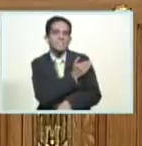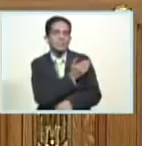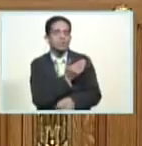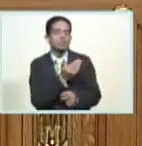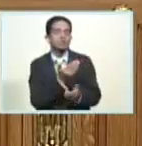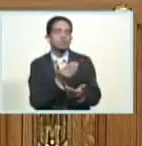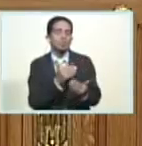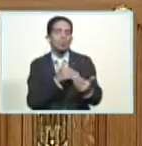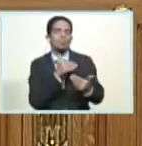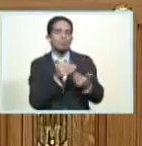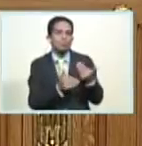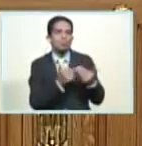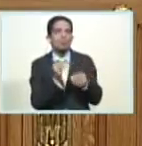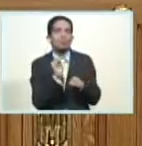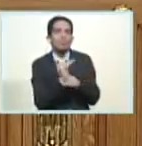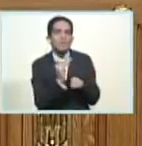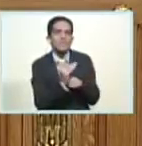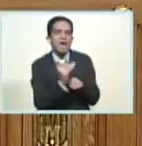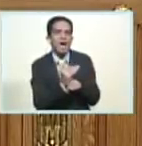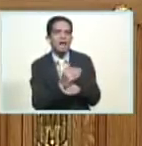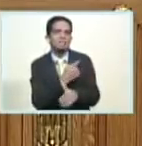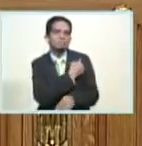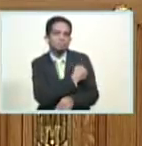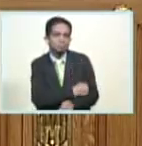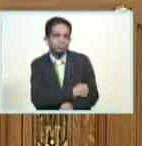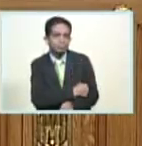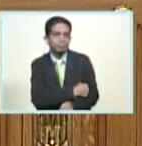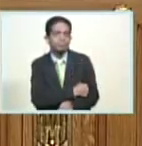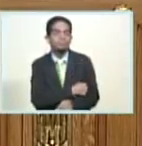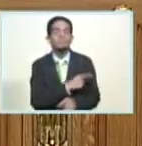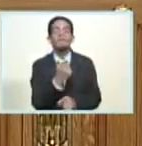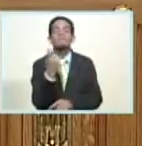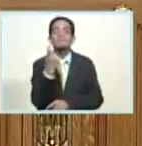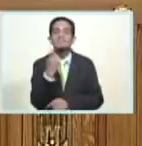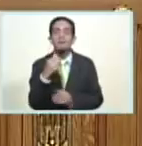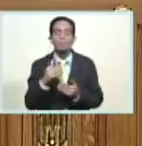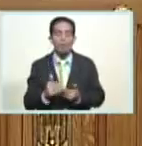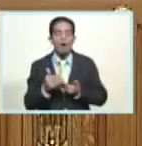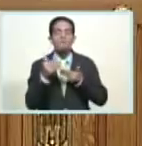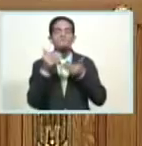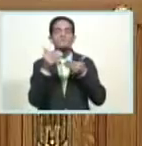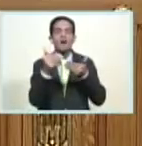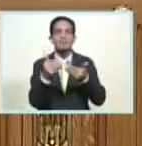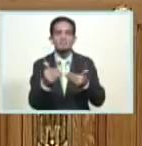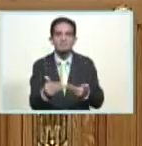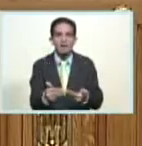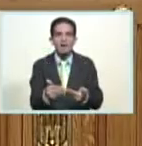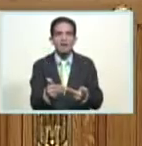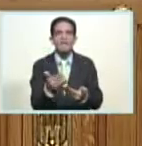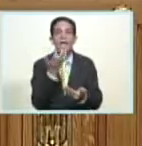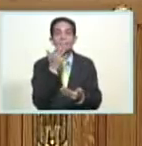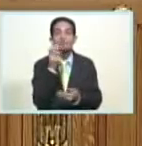Necesitamos avanzar hacia un país estable, hacia un país sólido,